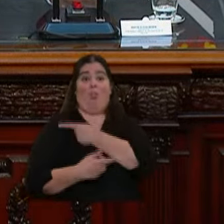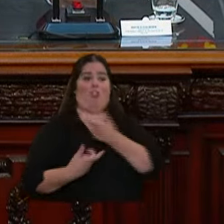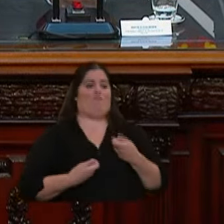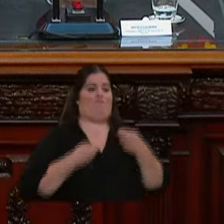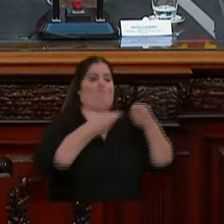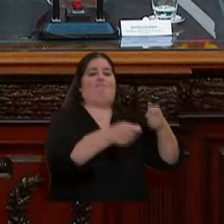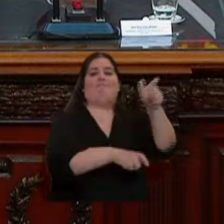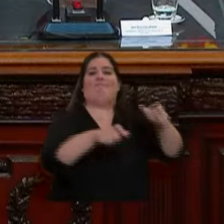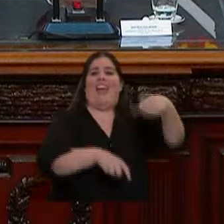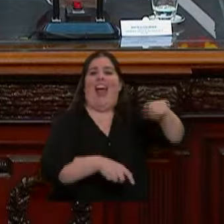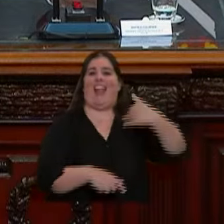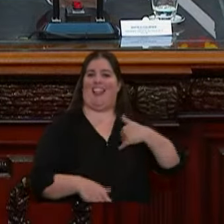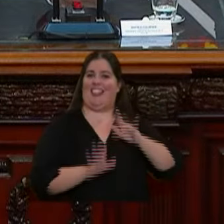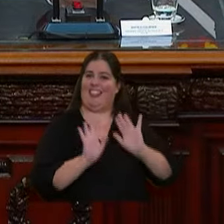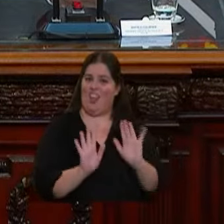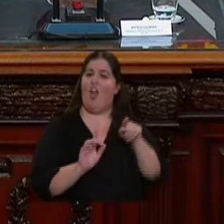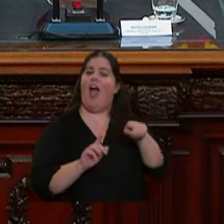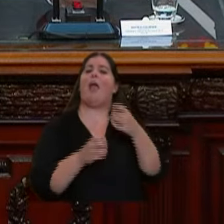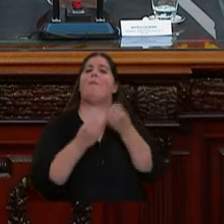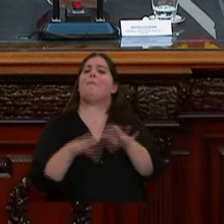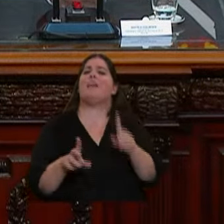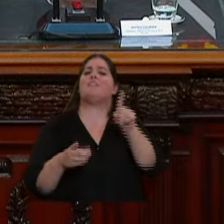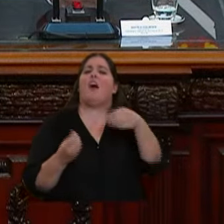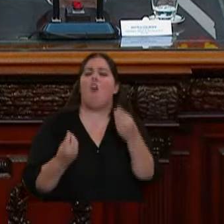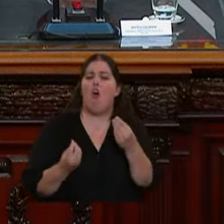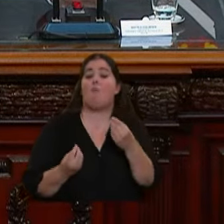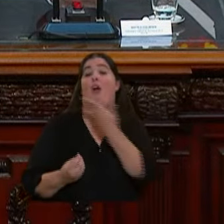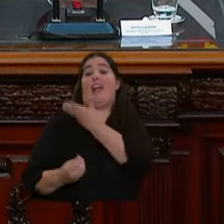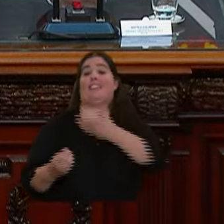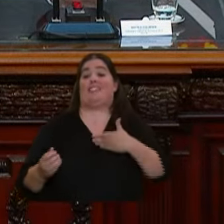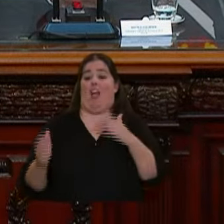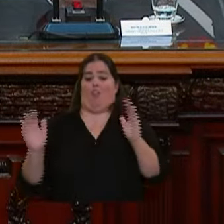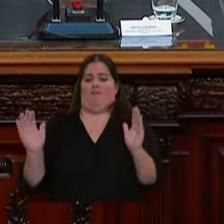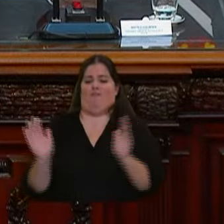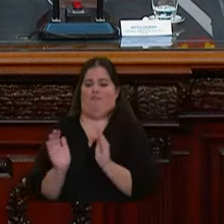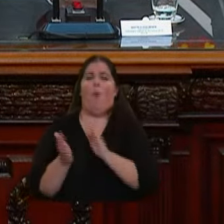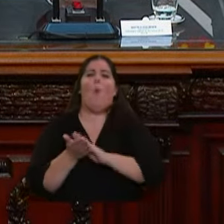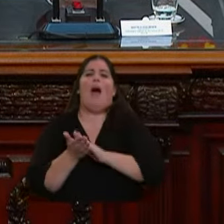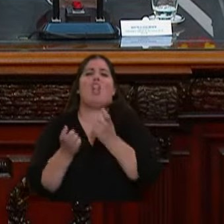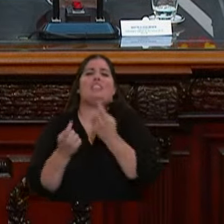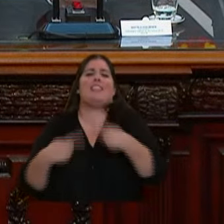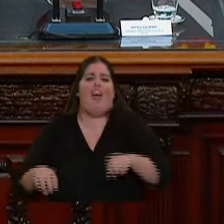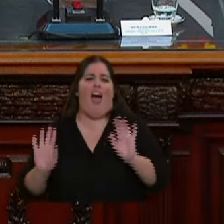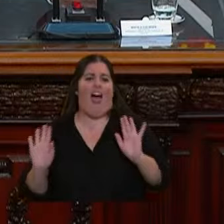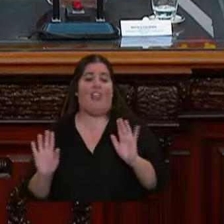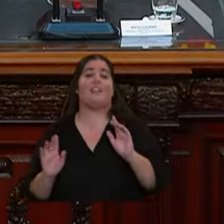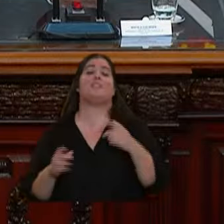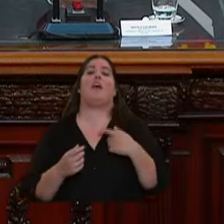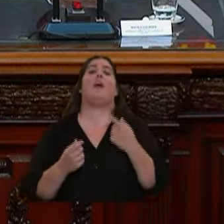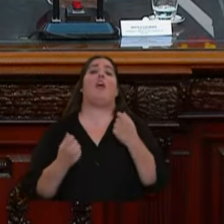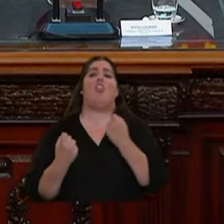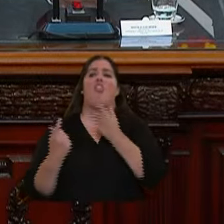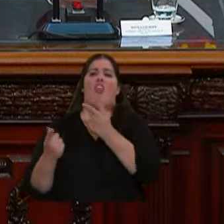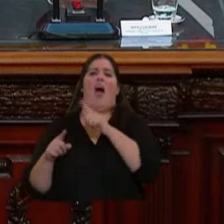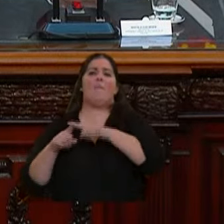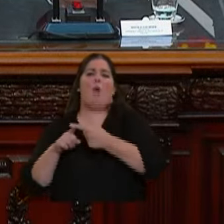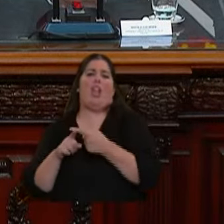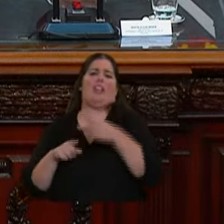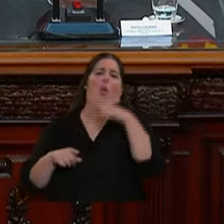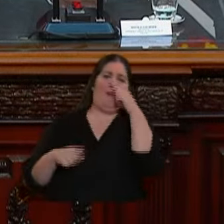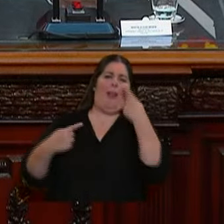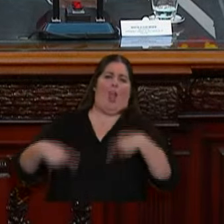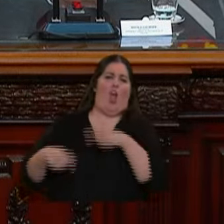Esa cruzada empieza por reducir el tamaño del Estado a su mínimo indispensable y purgarlo de privilegios para los políticos y sus